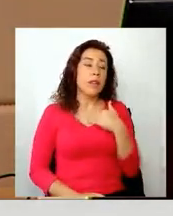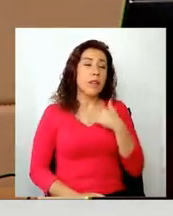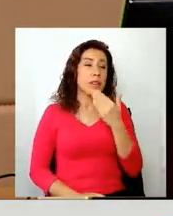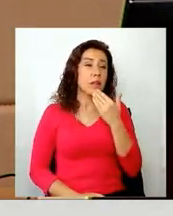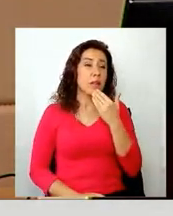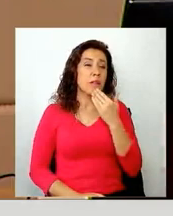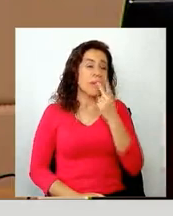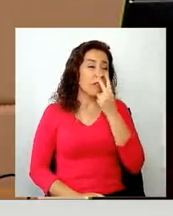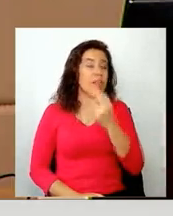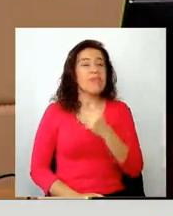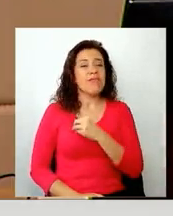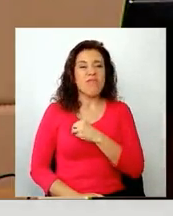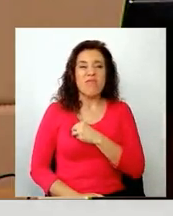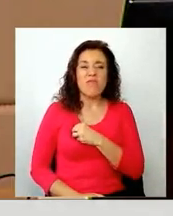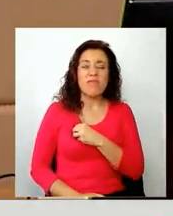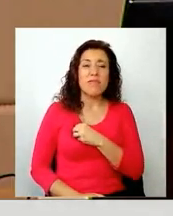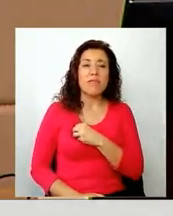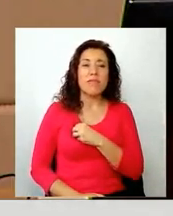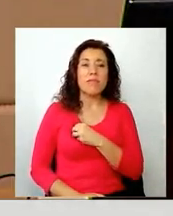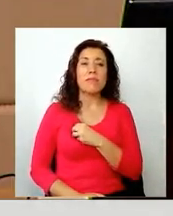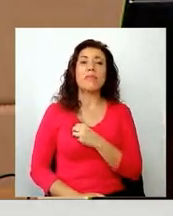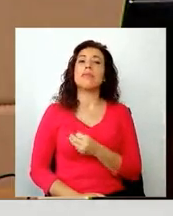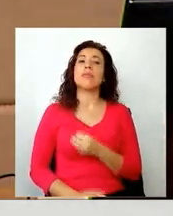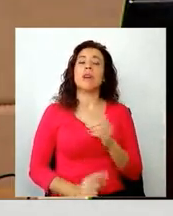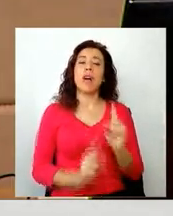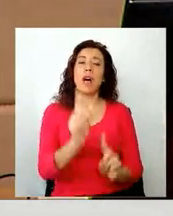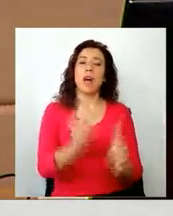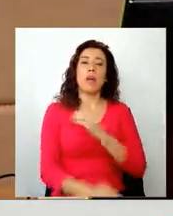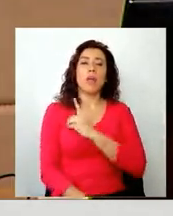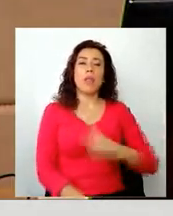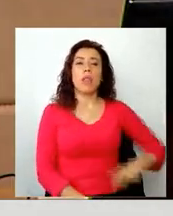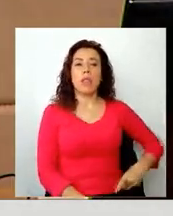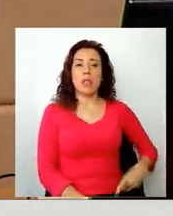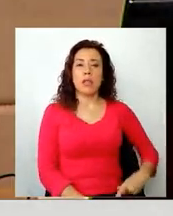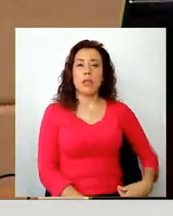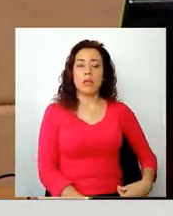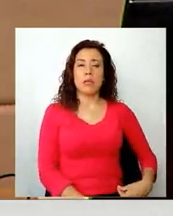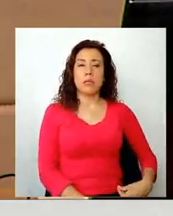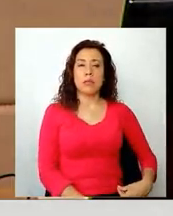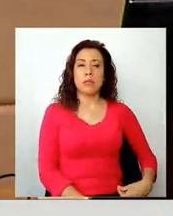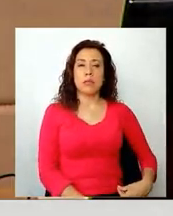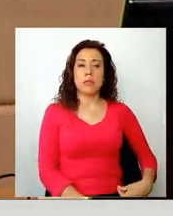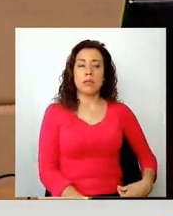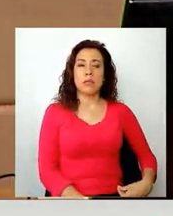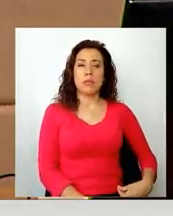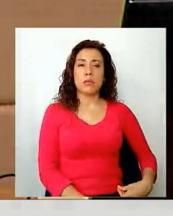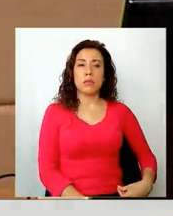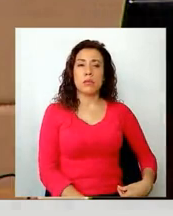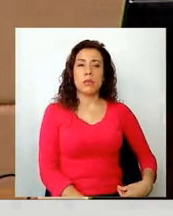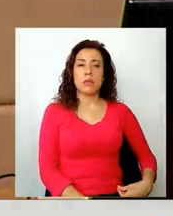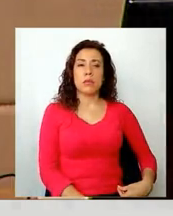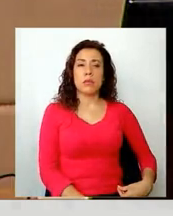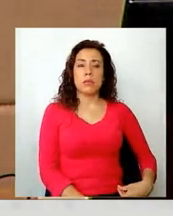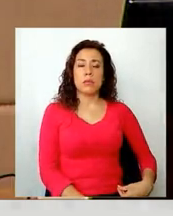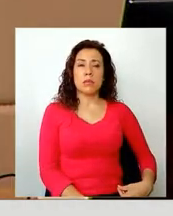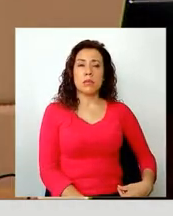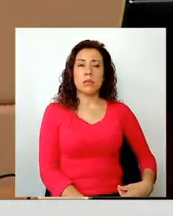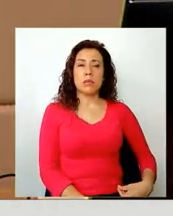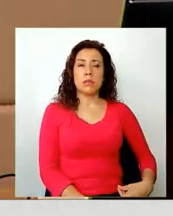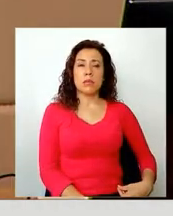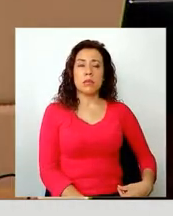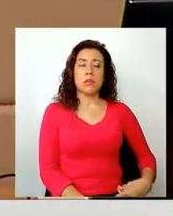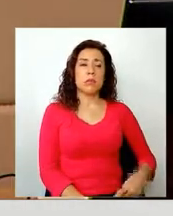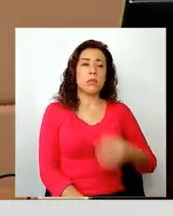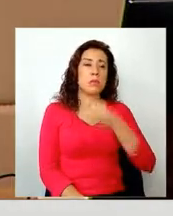tristeza Como algunos parlamentarios por su intermedio presidenta con el maximalismo y